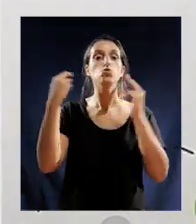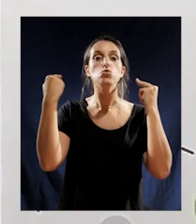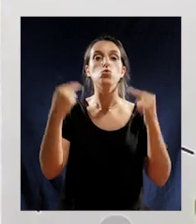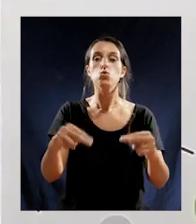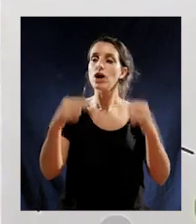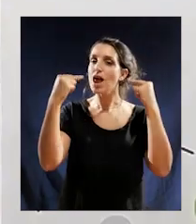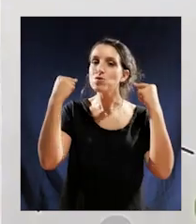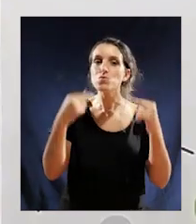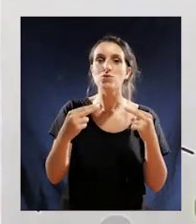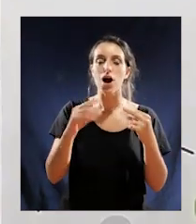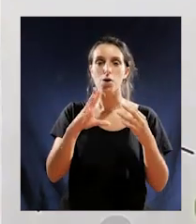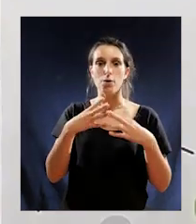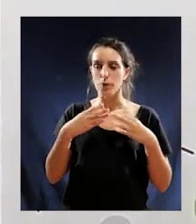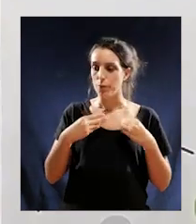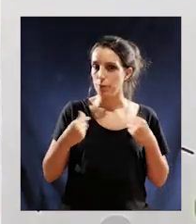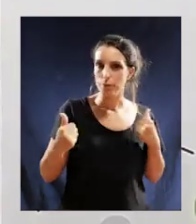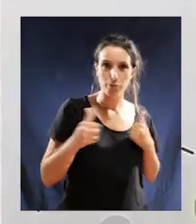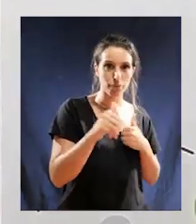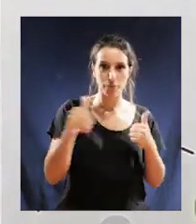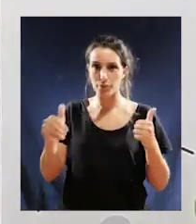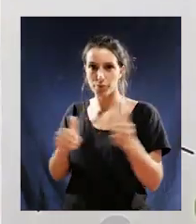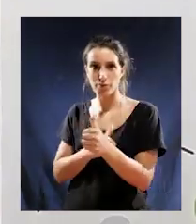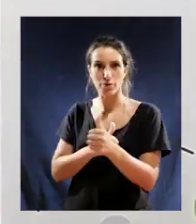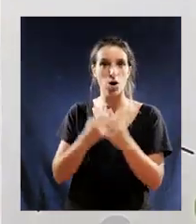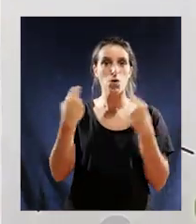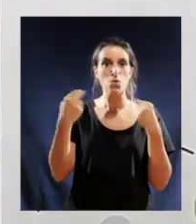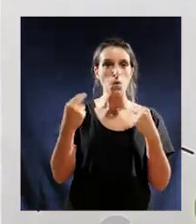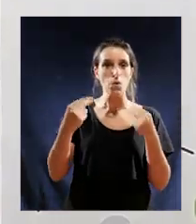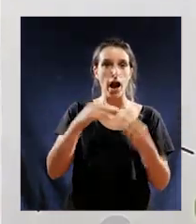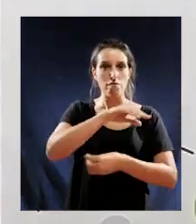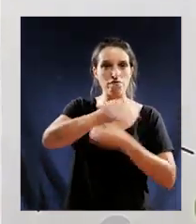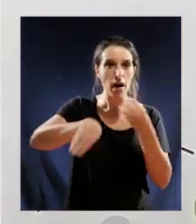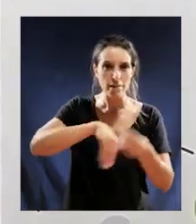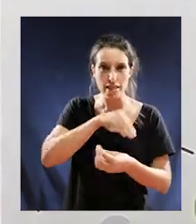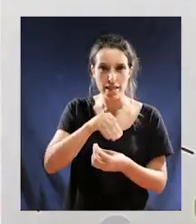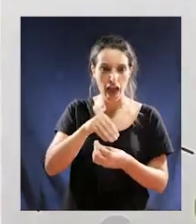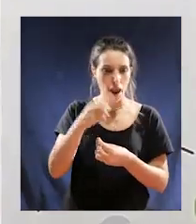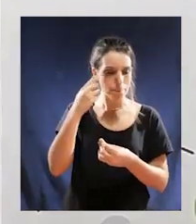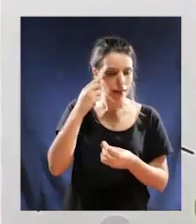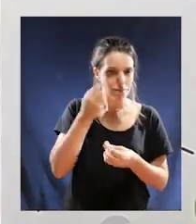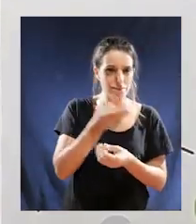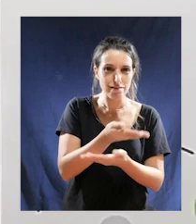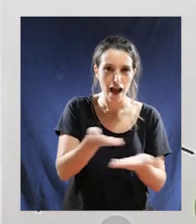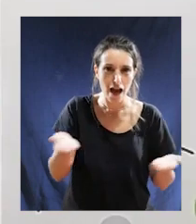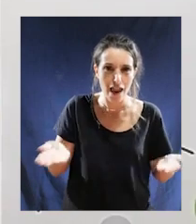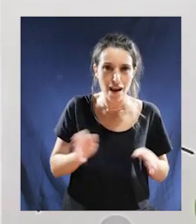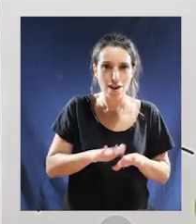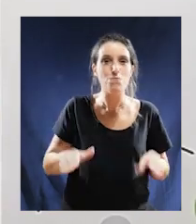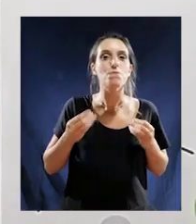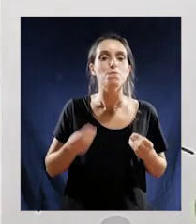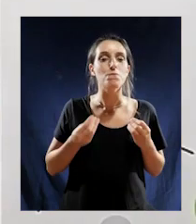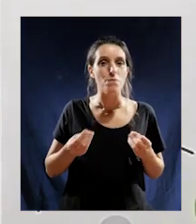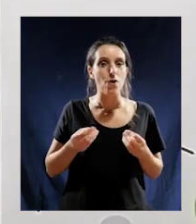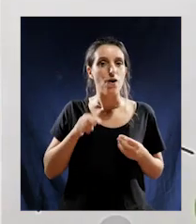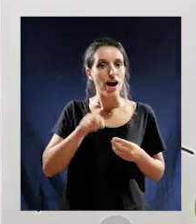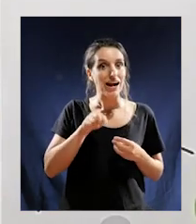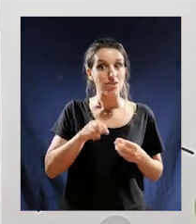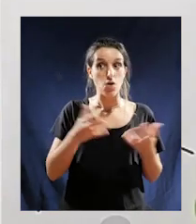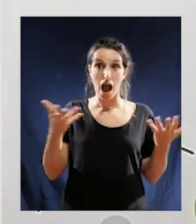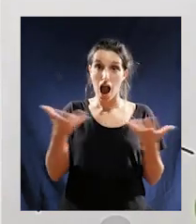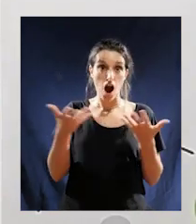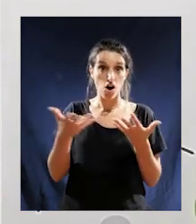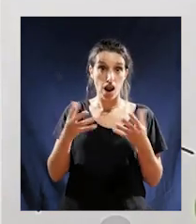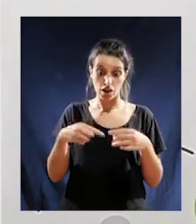por lo familiar y por la familia está esta privación a la que estamos asistiendo es justamente